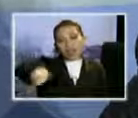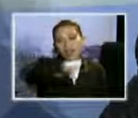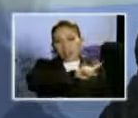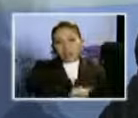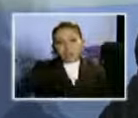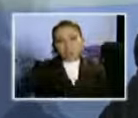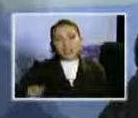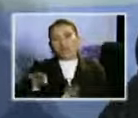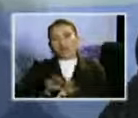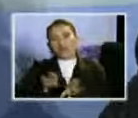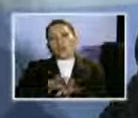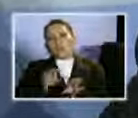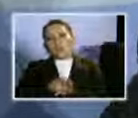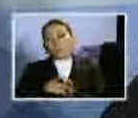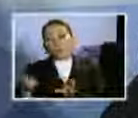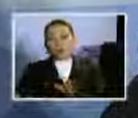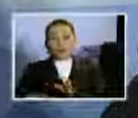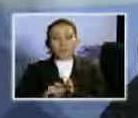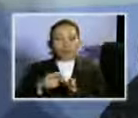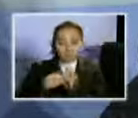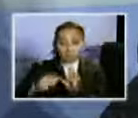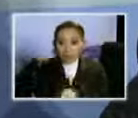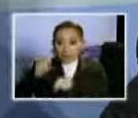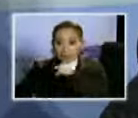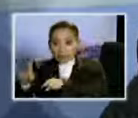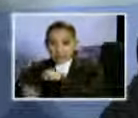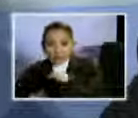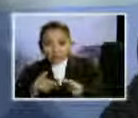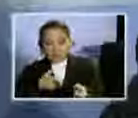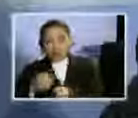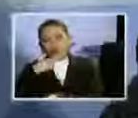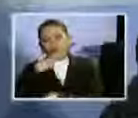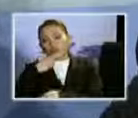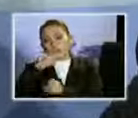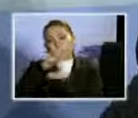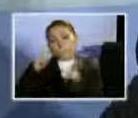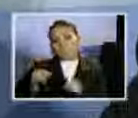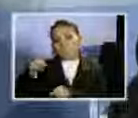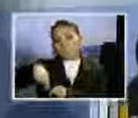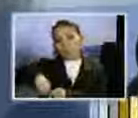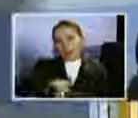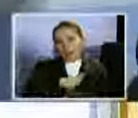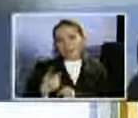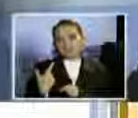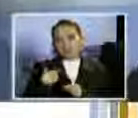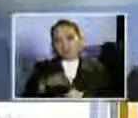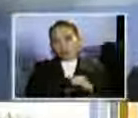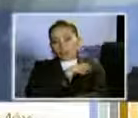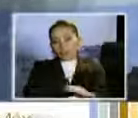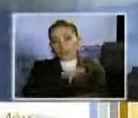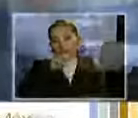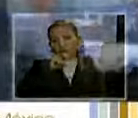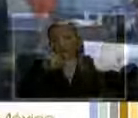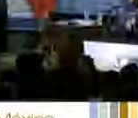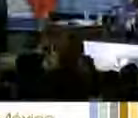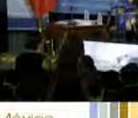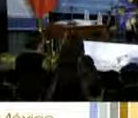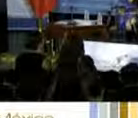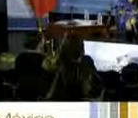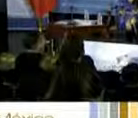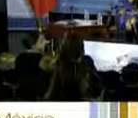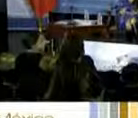La contrapartida a la no proliferación es el desarme y los usos pacíficos de la energía nuclear. E Irán está todavía